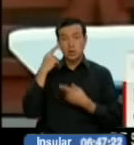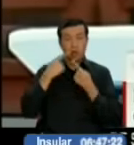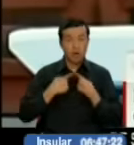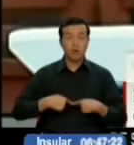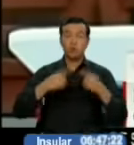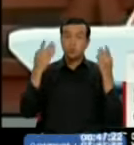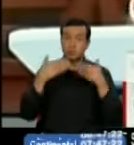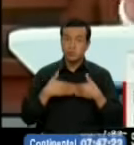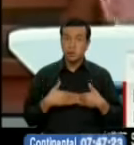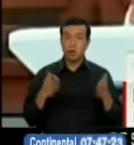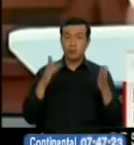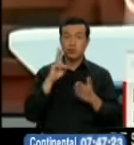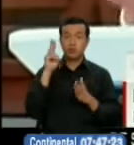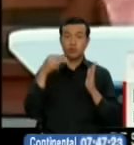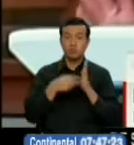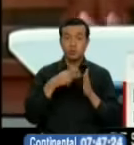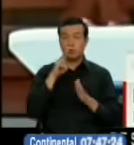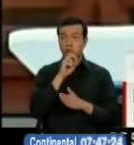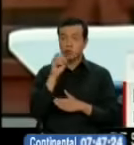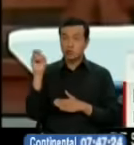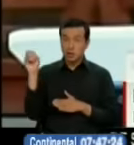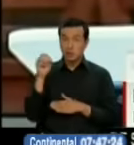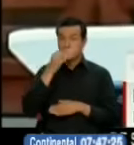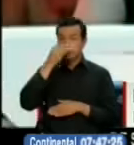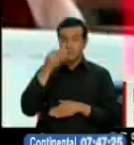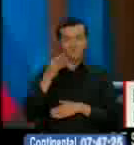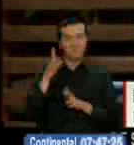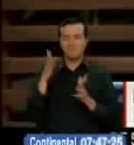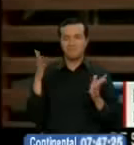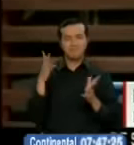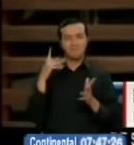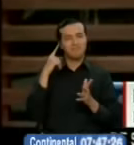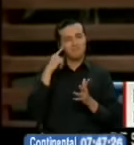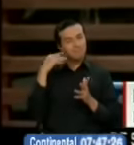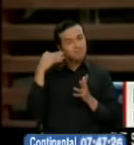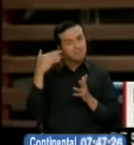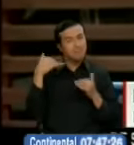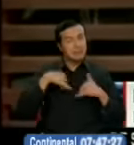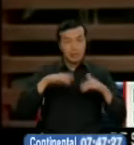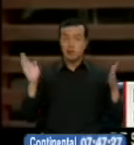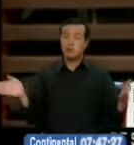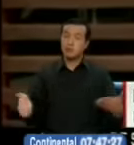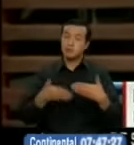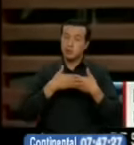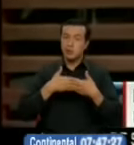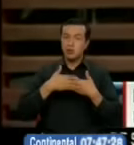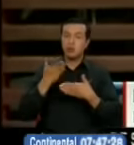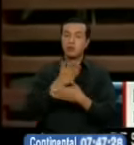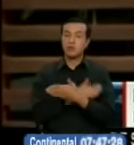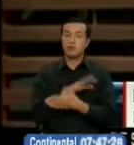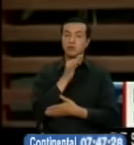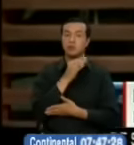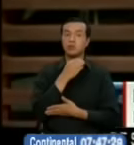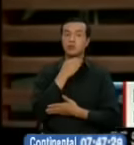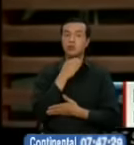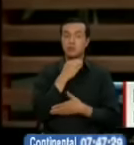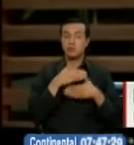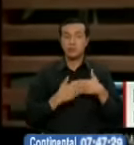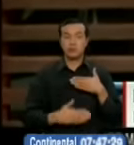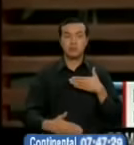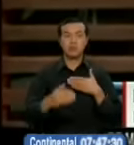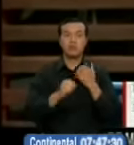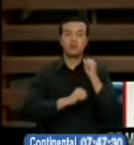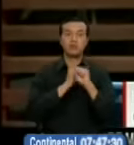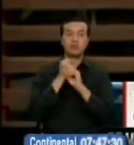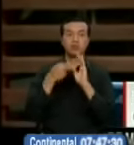de la apertura de 2.219 kilómetros de frontera común que permanece cerrada desde el pasado 19 de agosto del